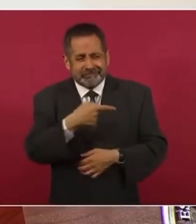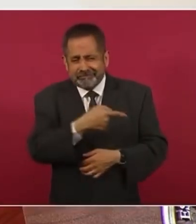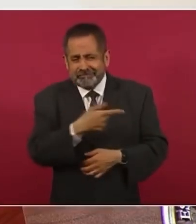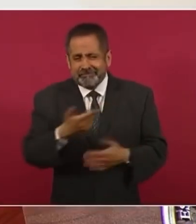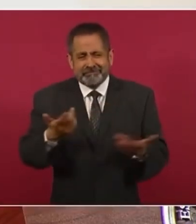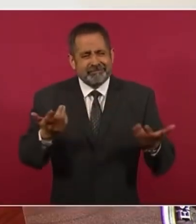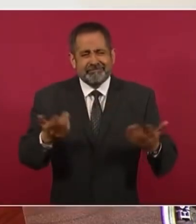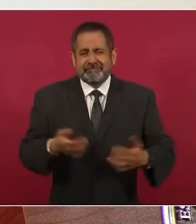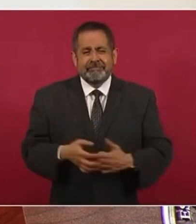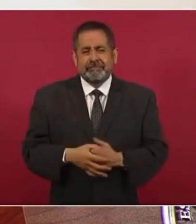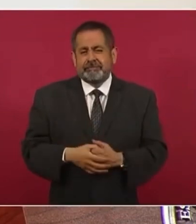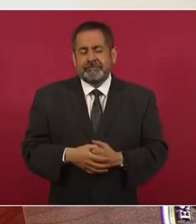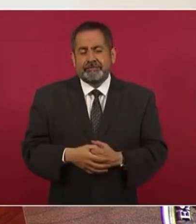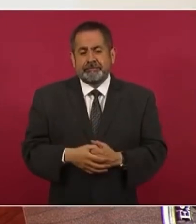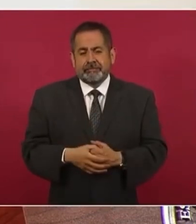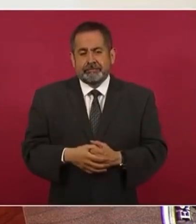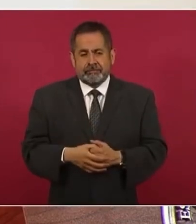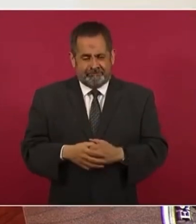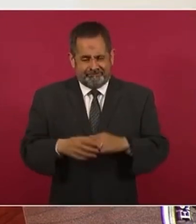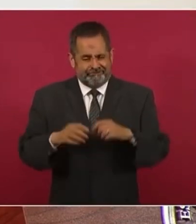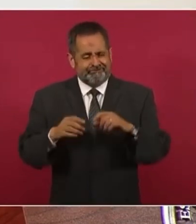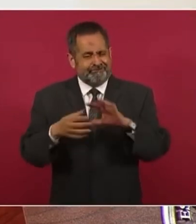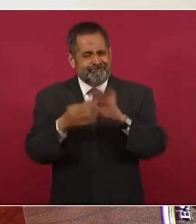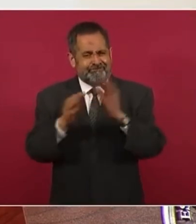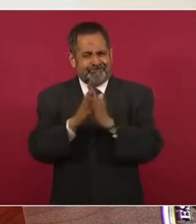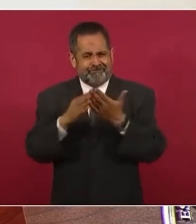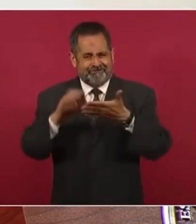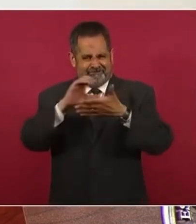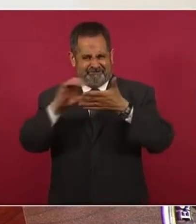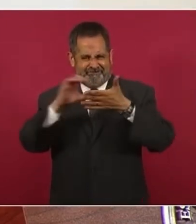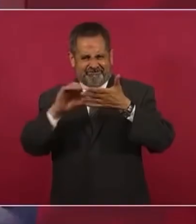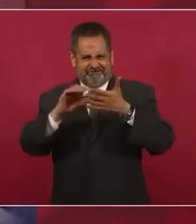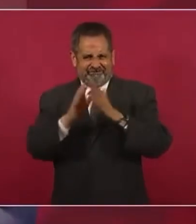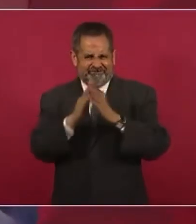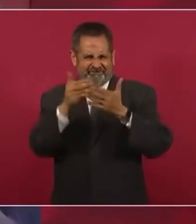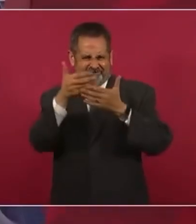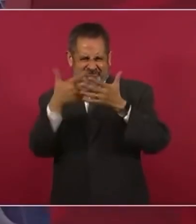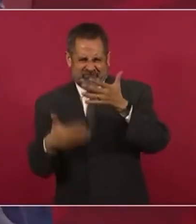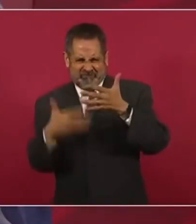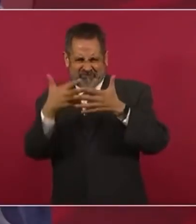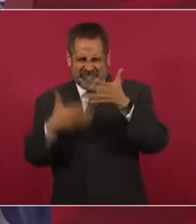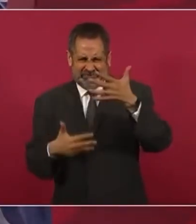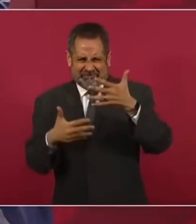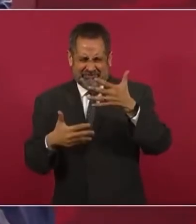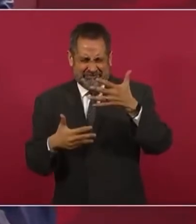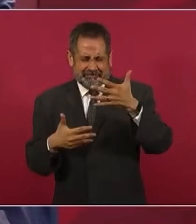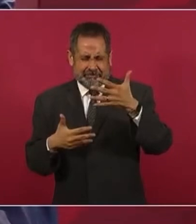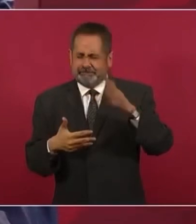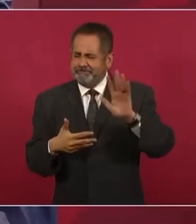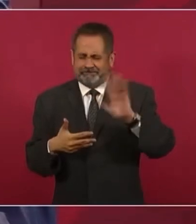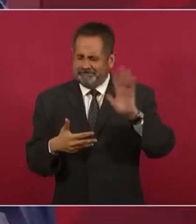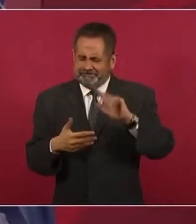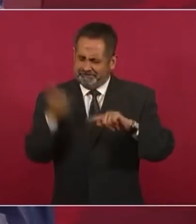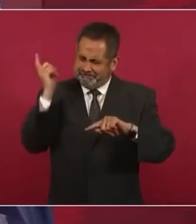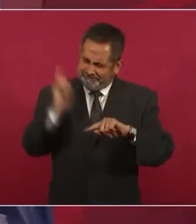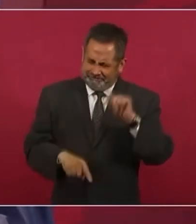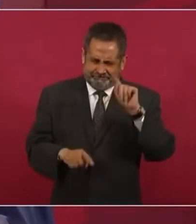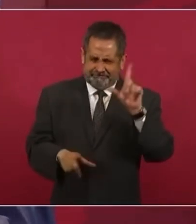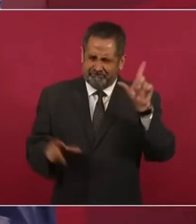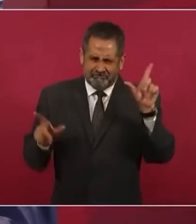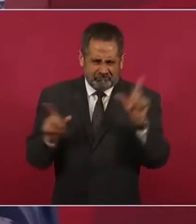Un capítulo así que nosotros hicimos a un lado.